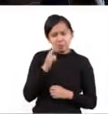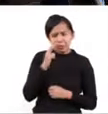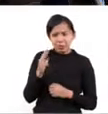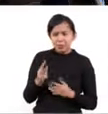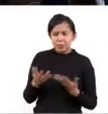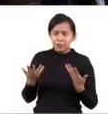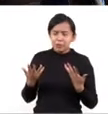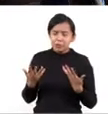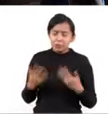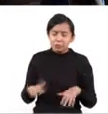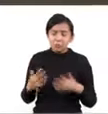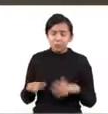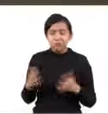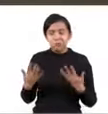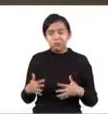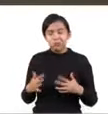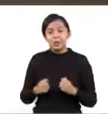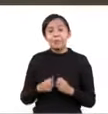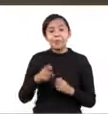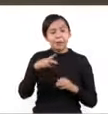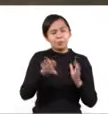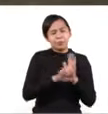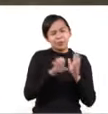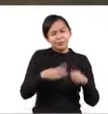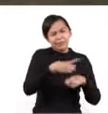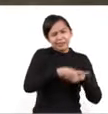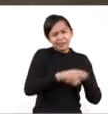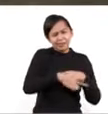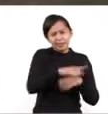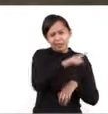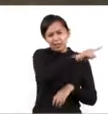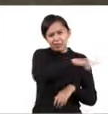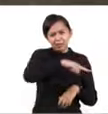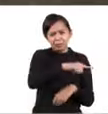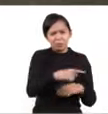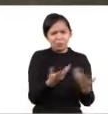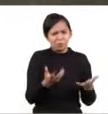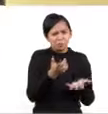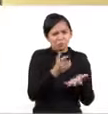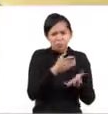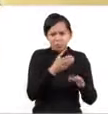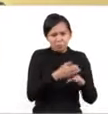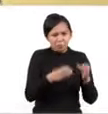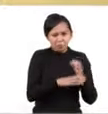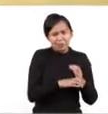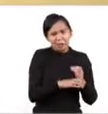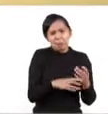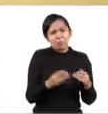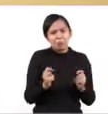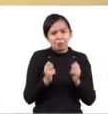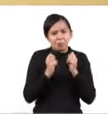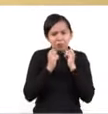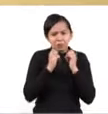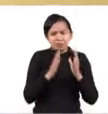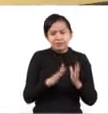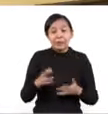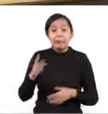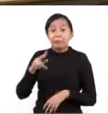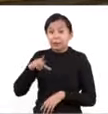Eso está bien, eso muestra también cuánto han progresado las ciudades en México en la